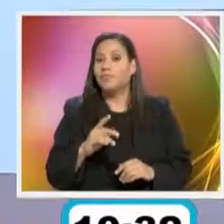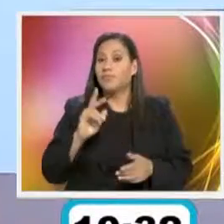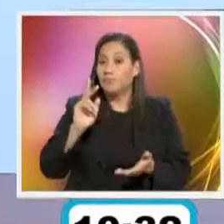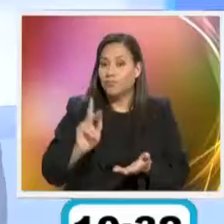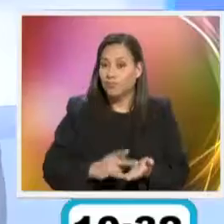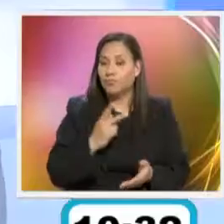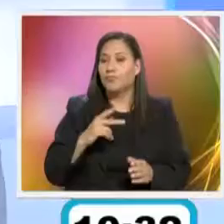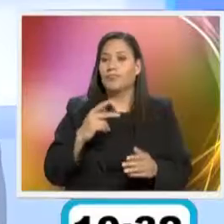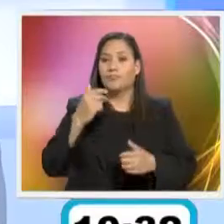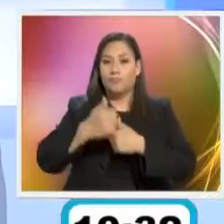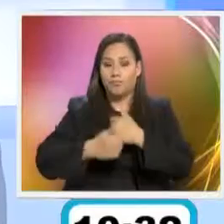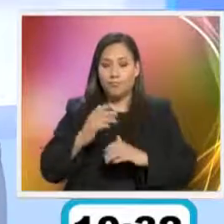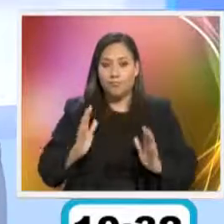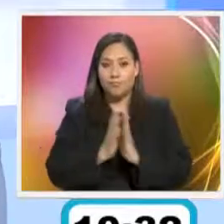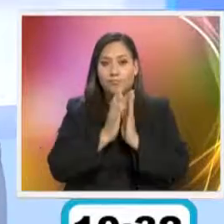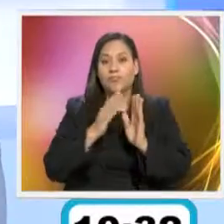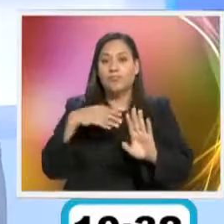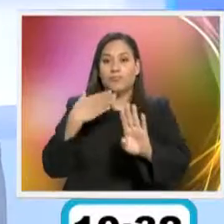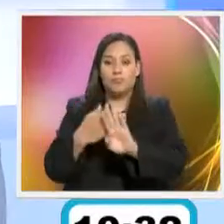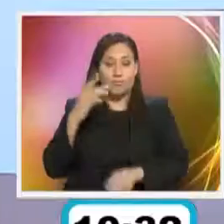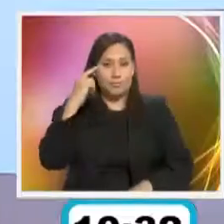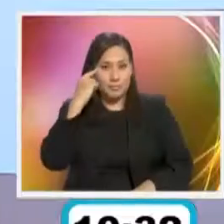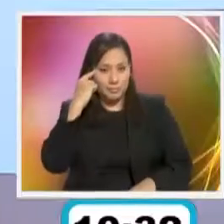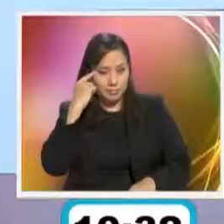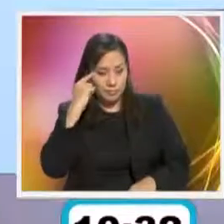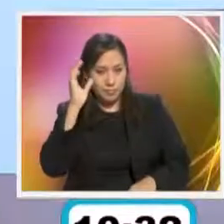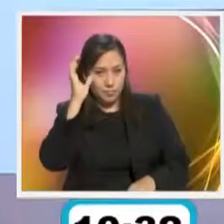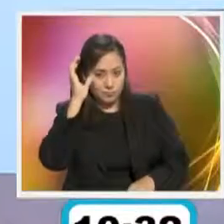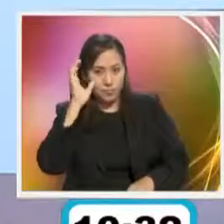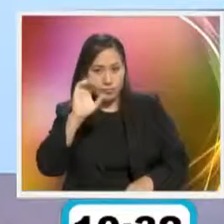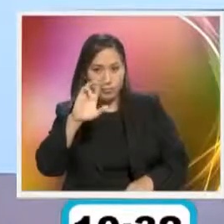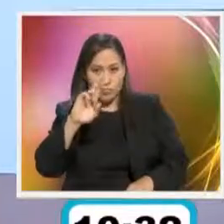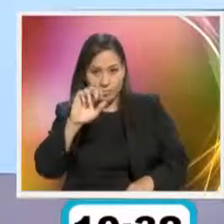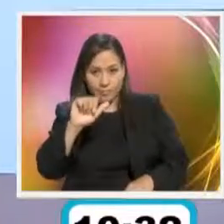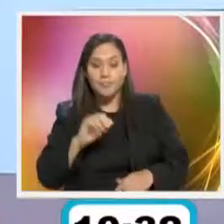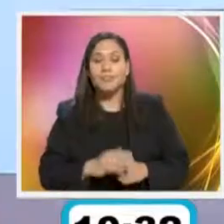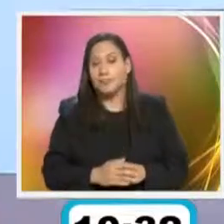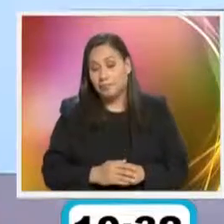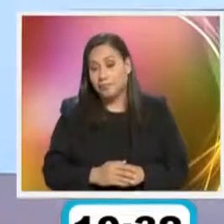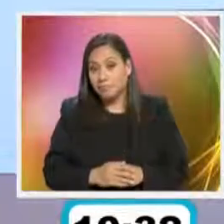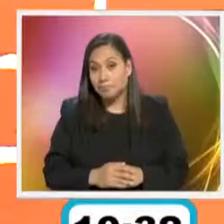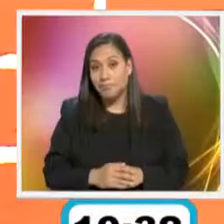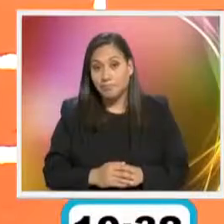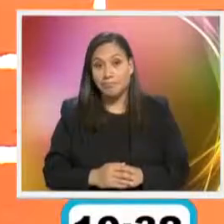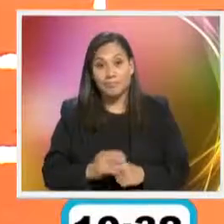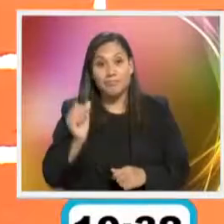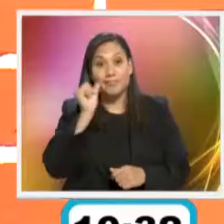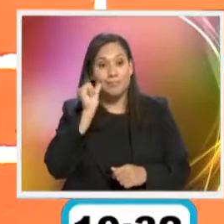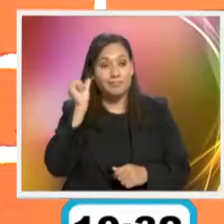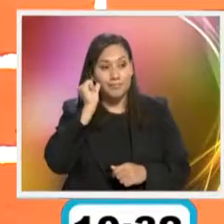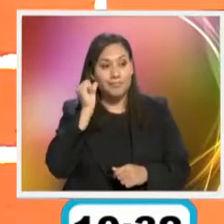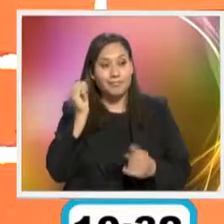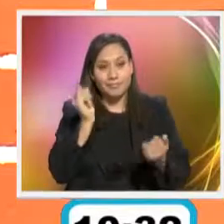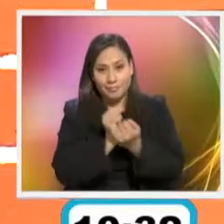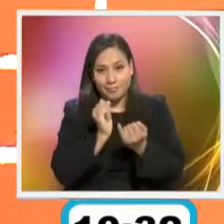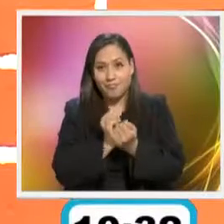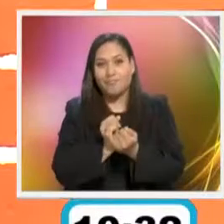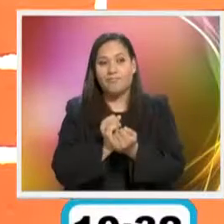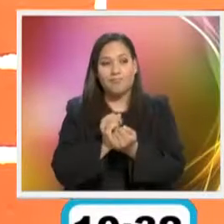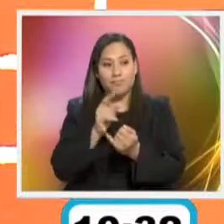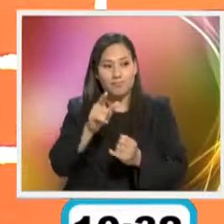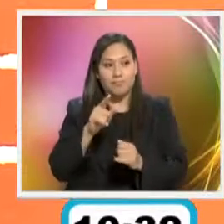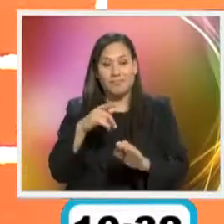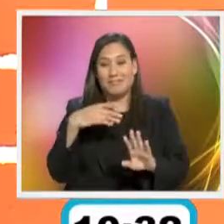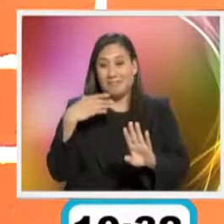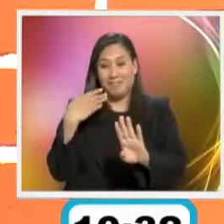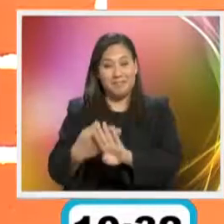otra vez competir contra Corea, ¿no? Otra vez contra Corea, que por cierto ayer también le tundió